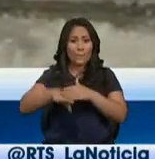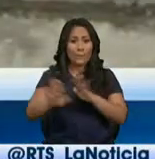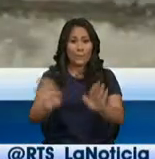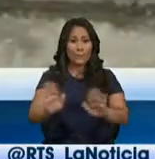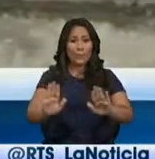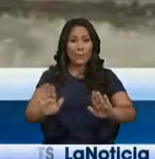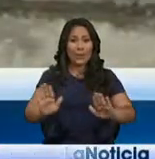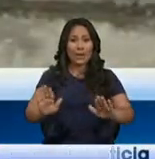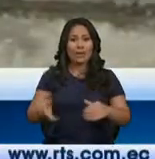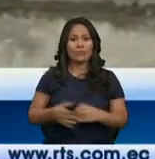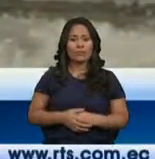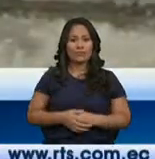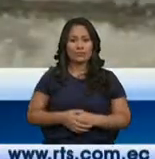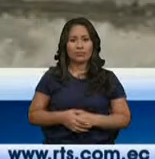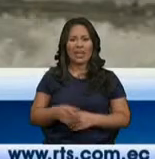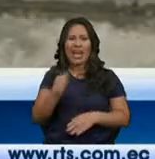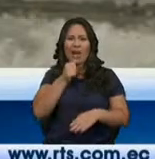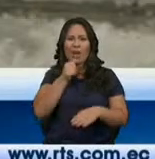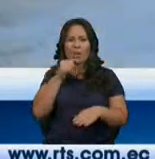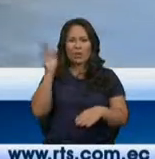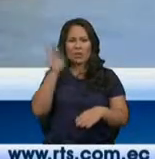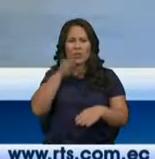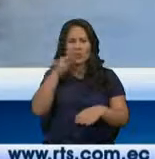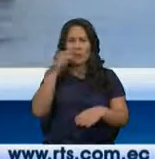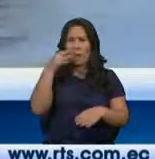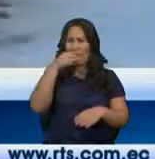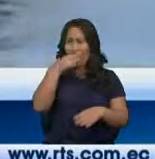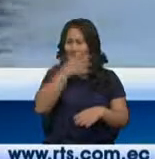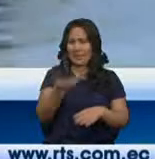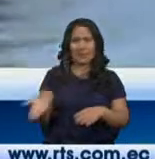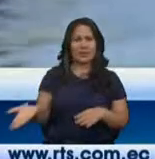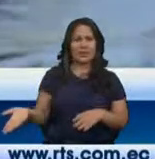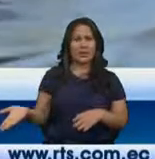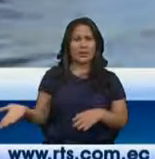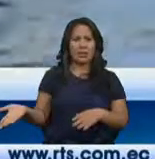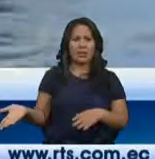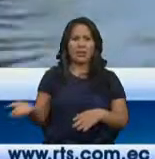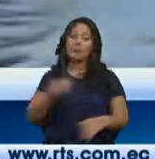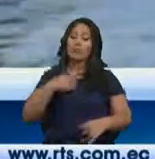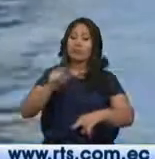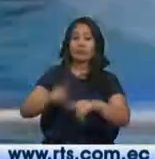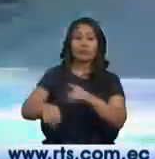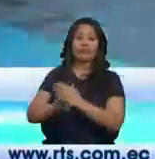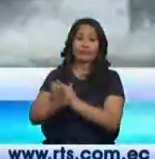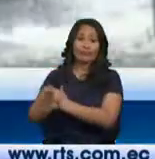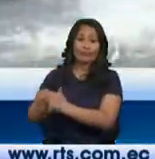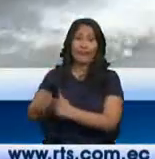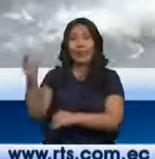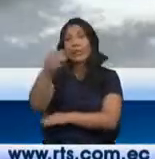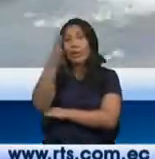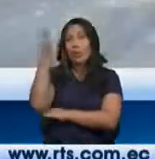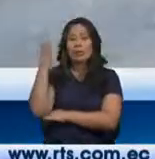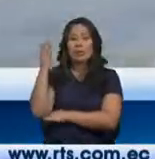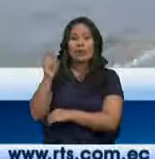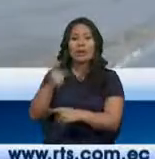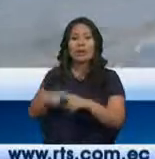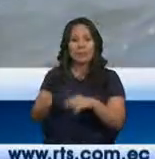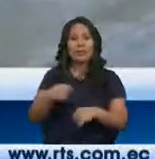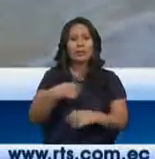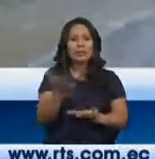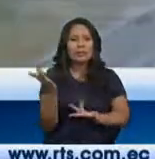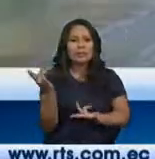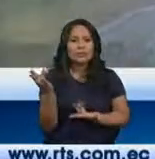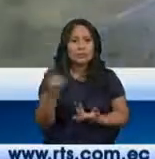con esa agua sucia, pesta. Consideran que no pueden combatir contra un efecto de la naturaleza, pero sí